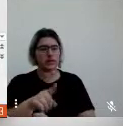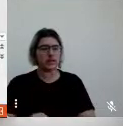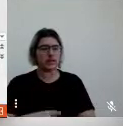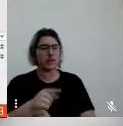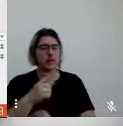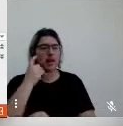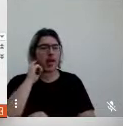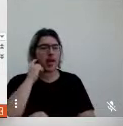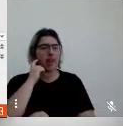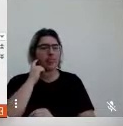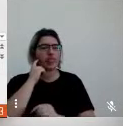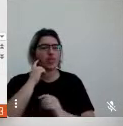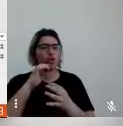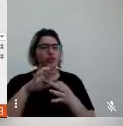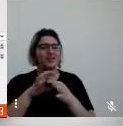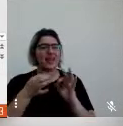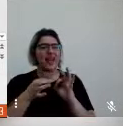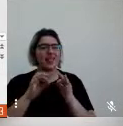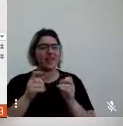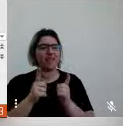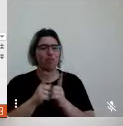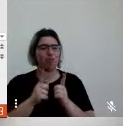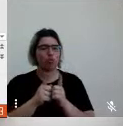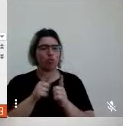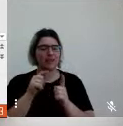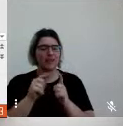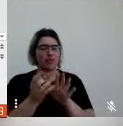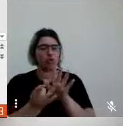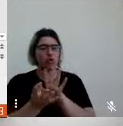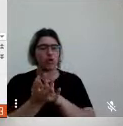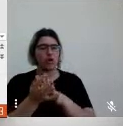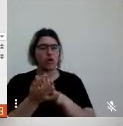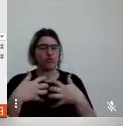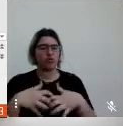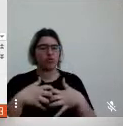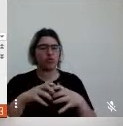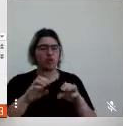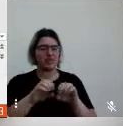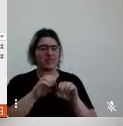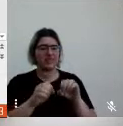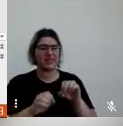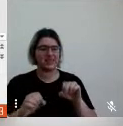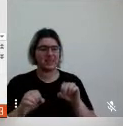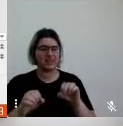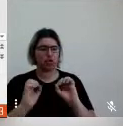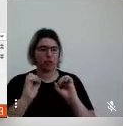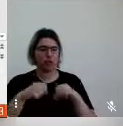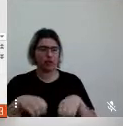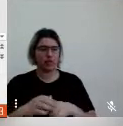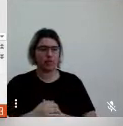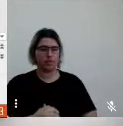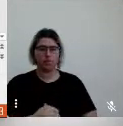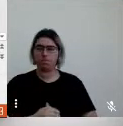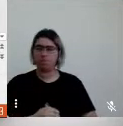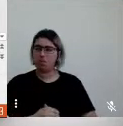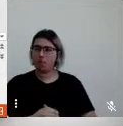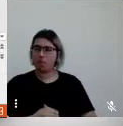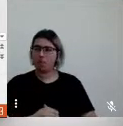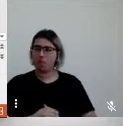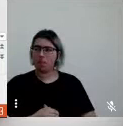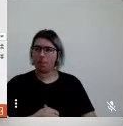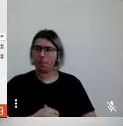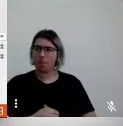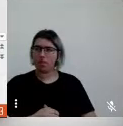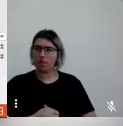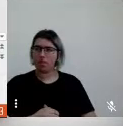de cadena corta, que son los que ejercen las funciones a nivel del intestino, ¿vale? Que se la llevan al hígado, las